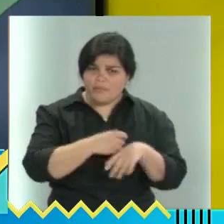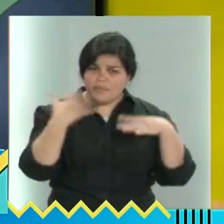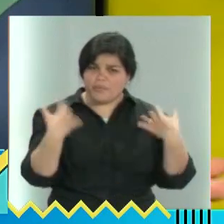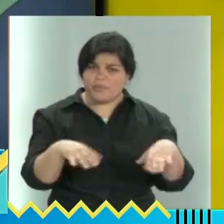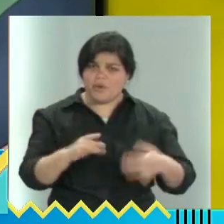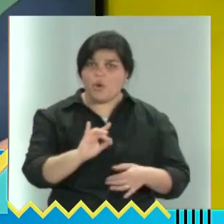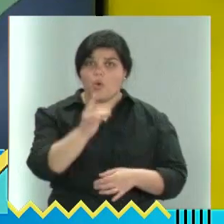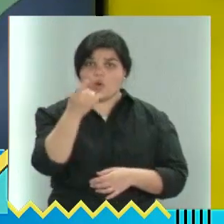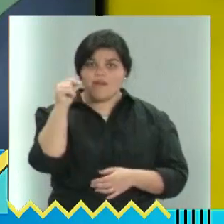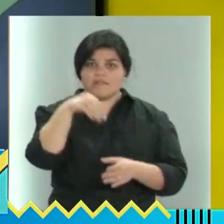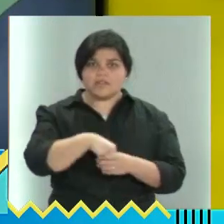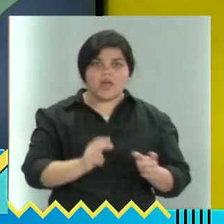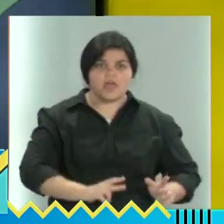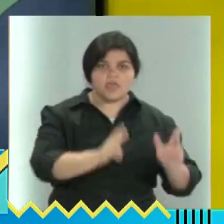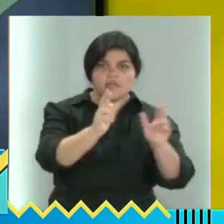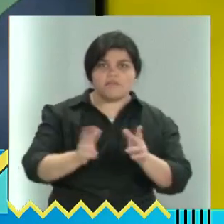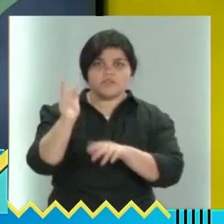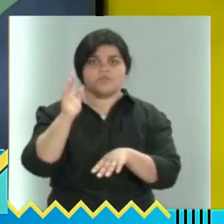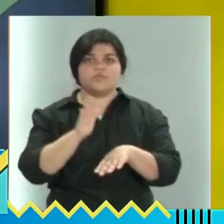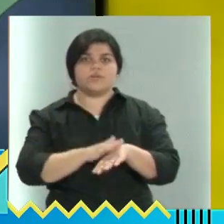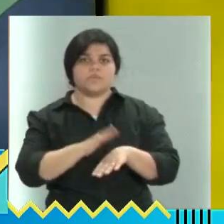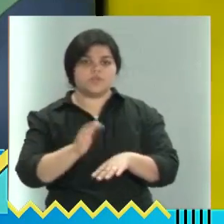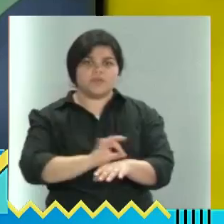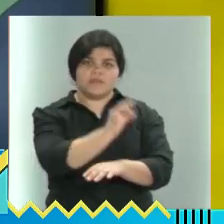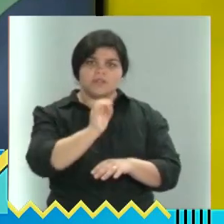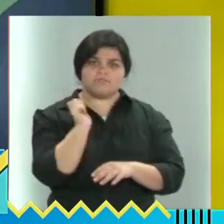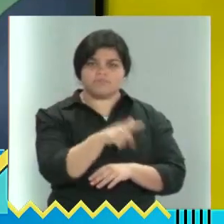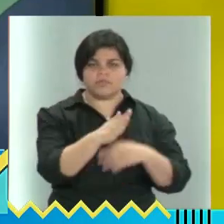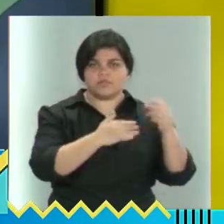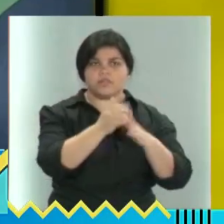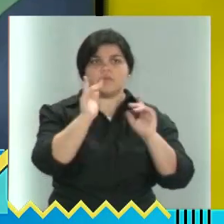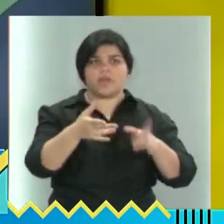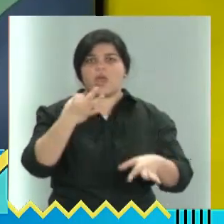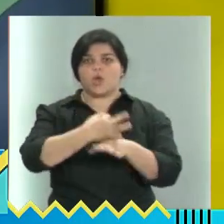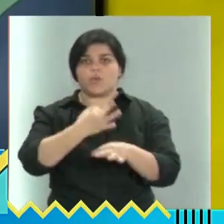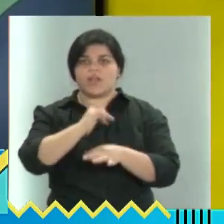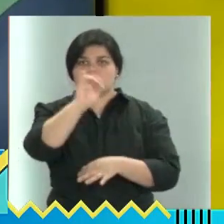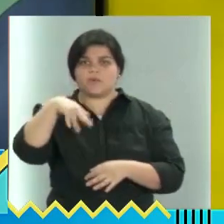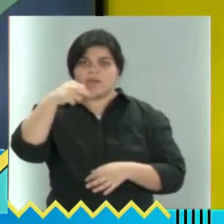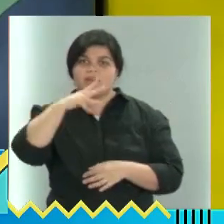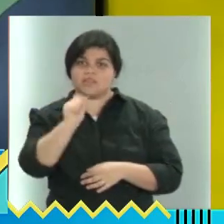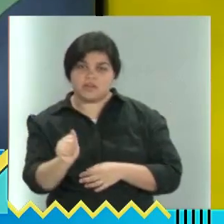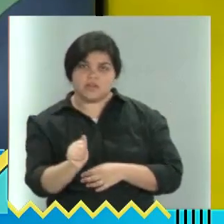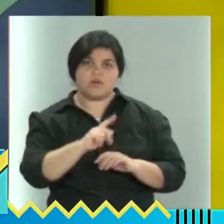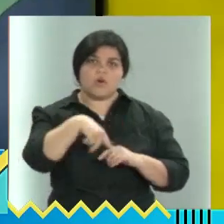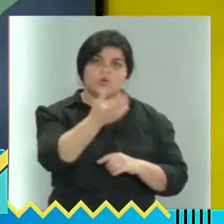podemos ver edificios diseñados y hechos por él, los colegios Martín Zapata, Universitario Central,